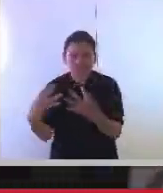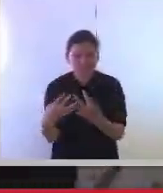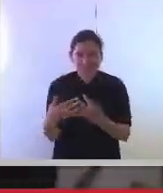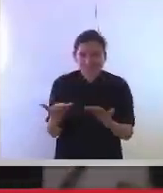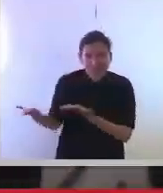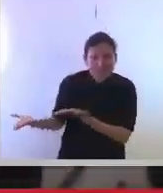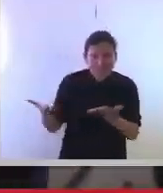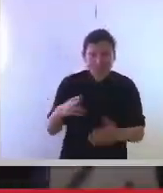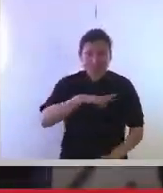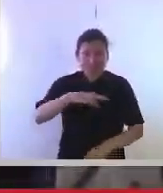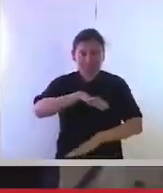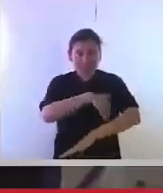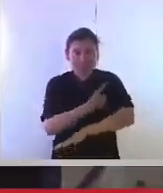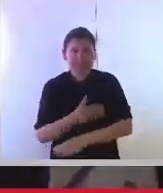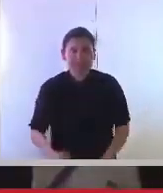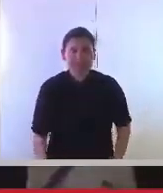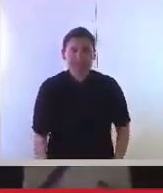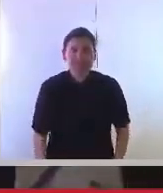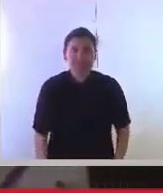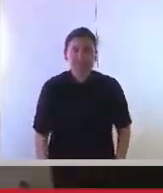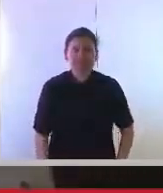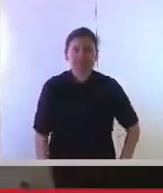viceministra.